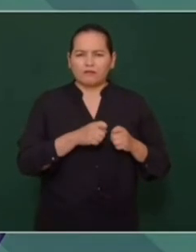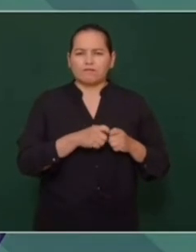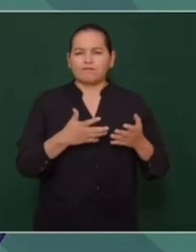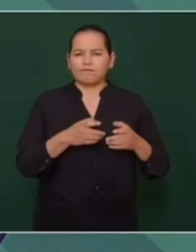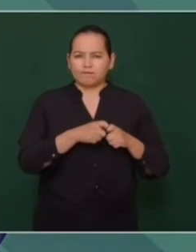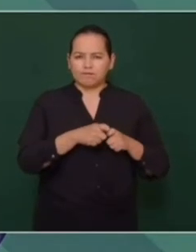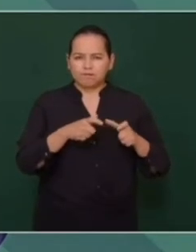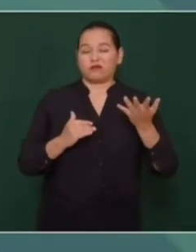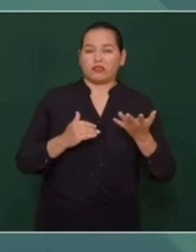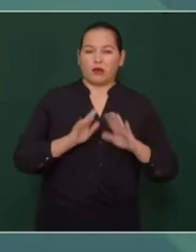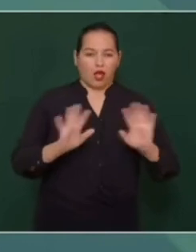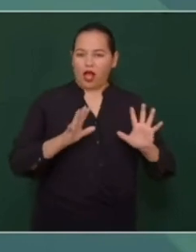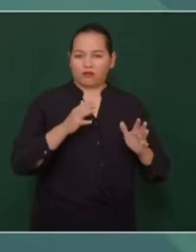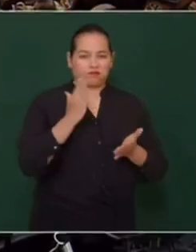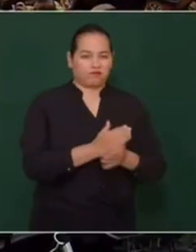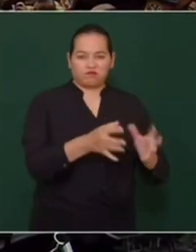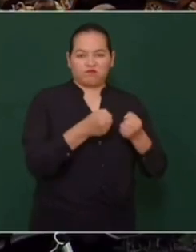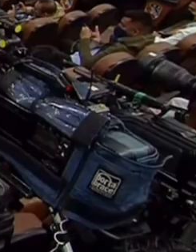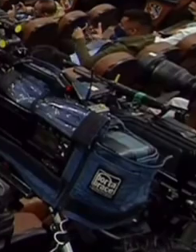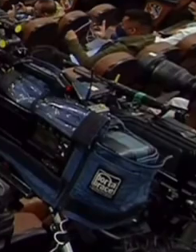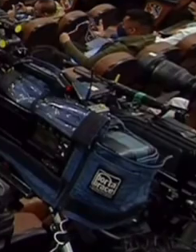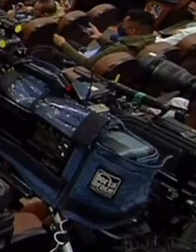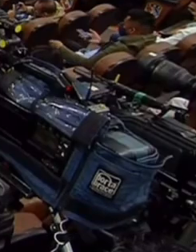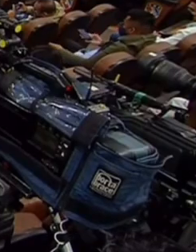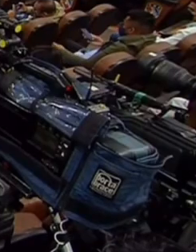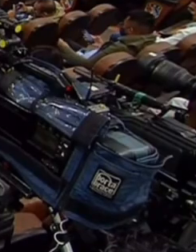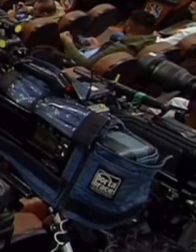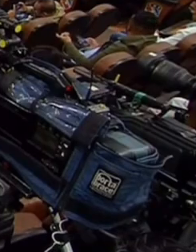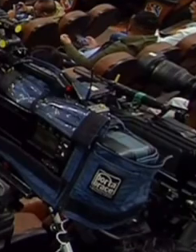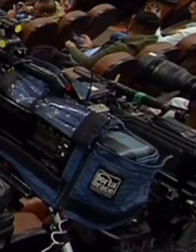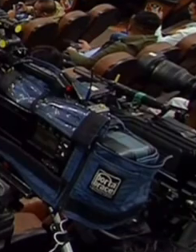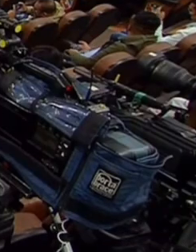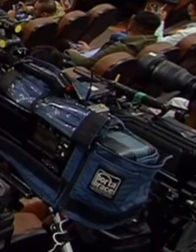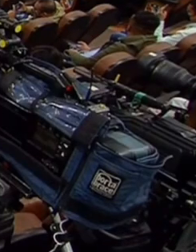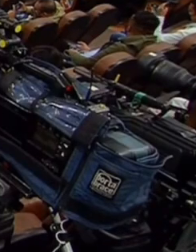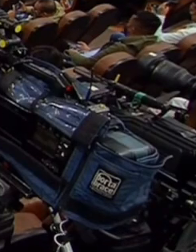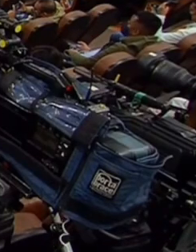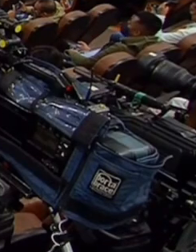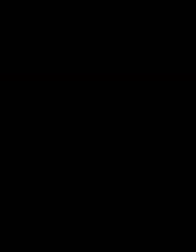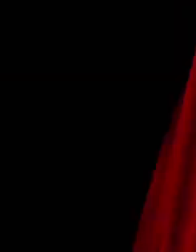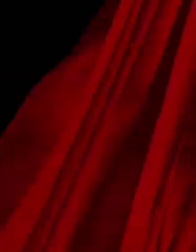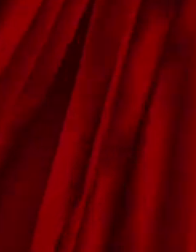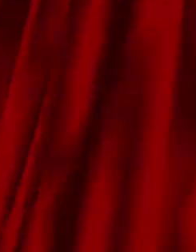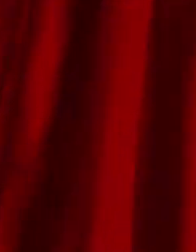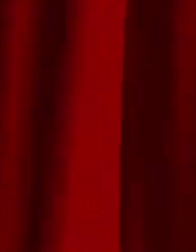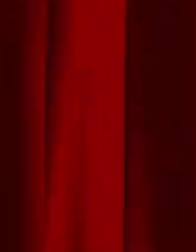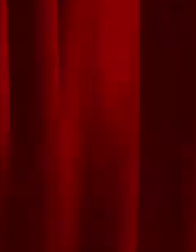sobre todo en Hidalgo. Y lo mismo en Puebla. Vamos a reforzar toda la estrategia.